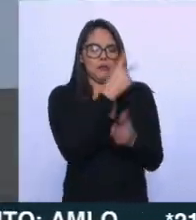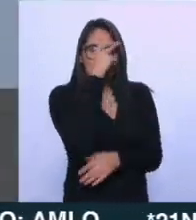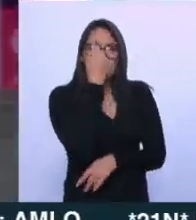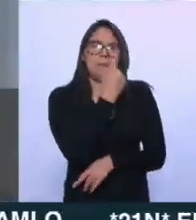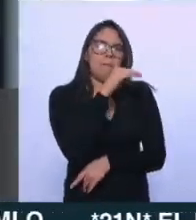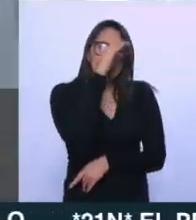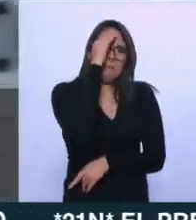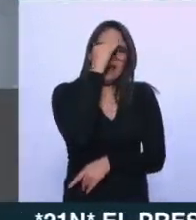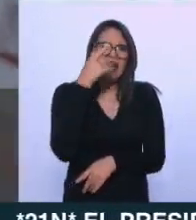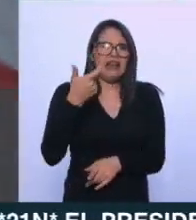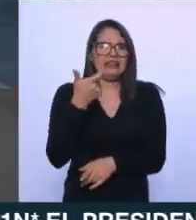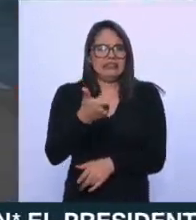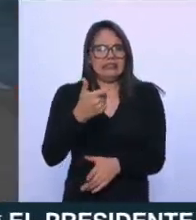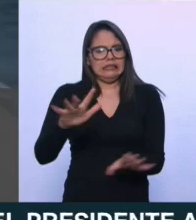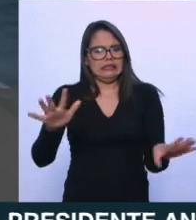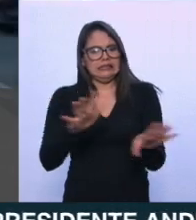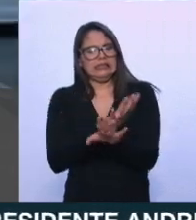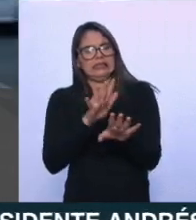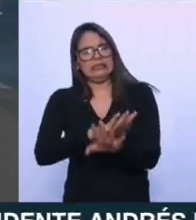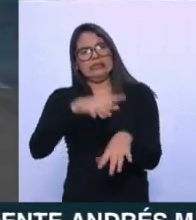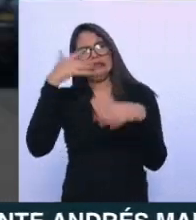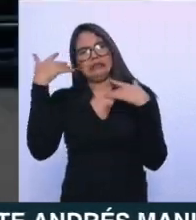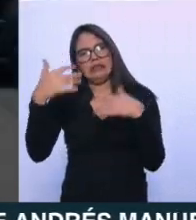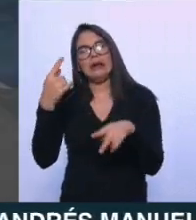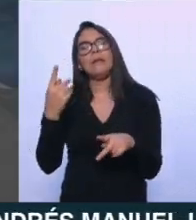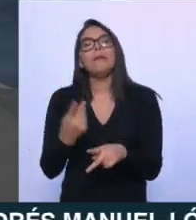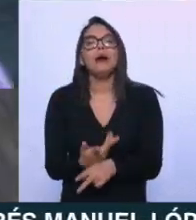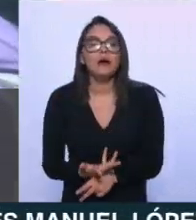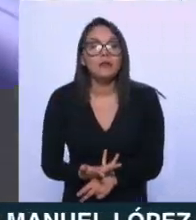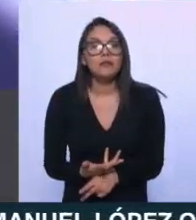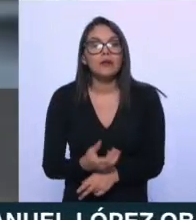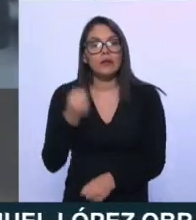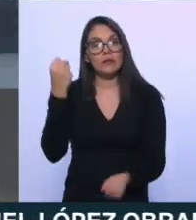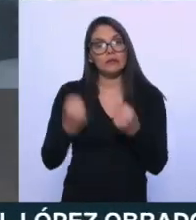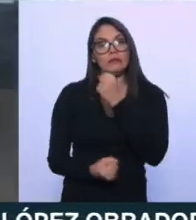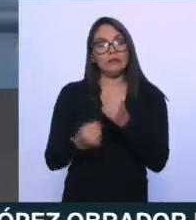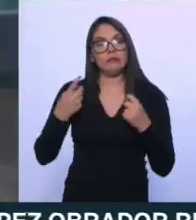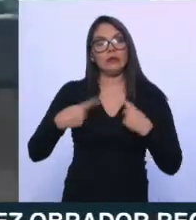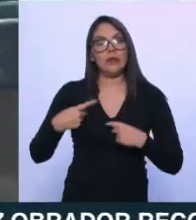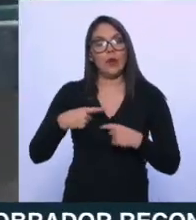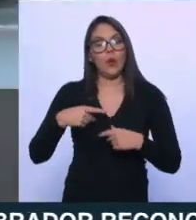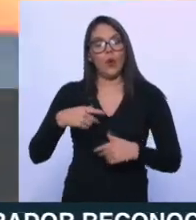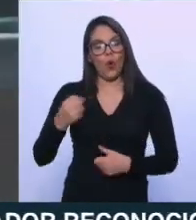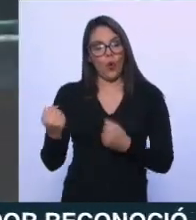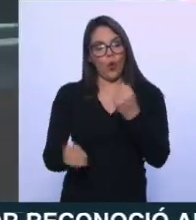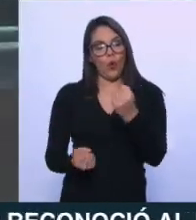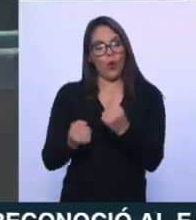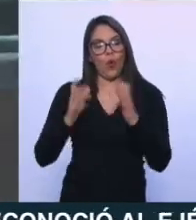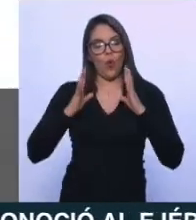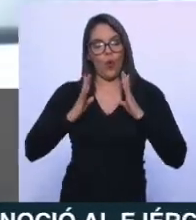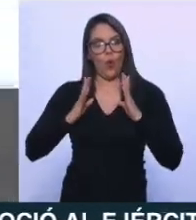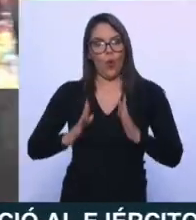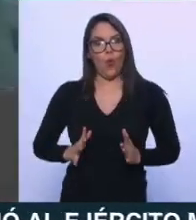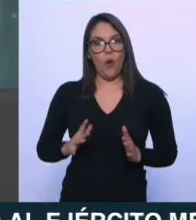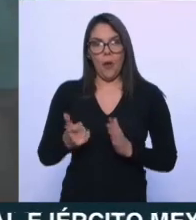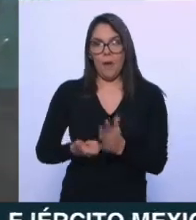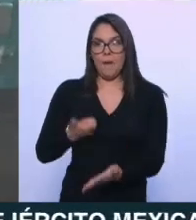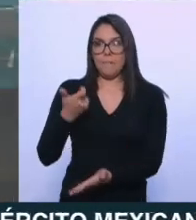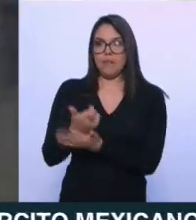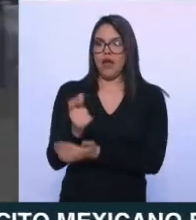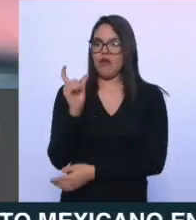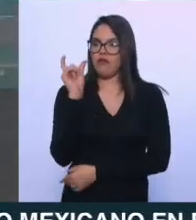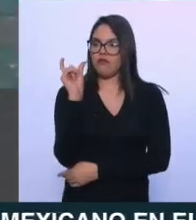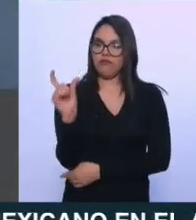un impacto muy grande? Los enumero. A ver. Conductores uniformados, presentables, pago con tarjeta